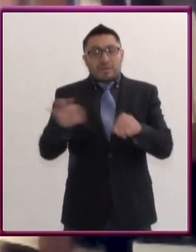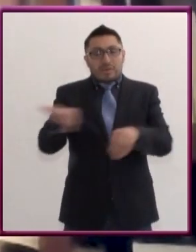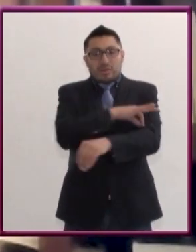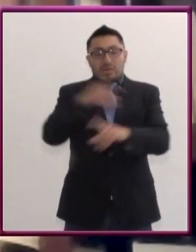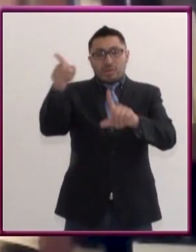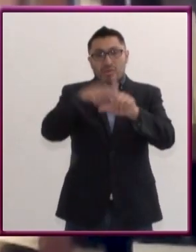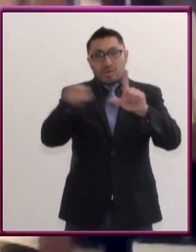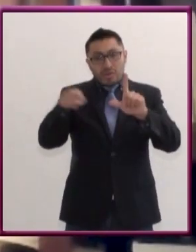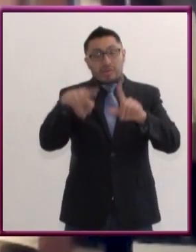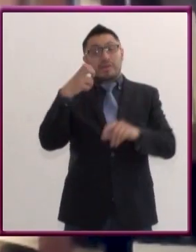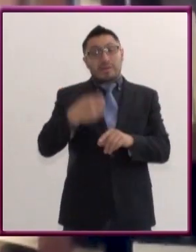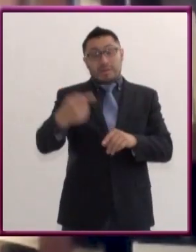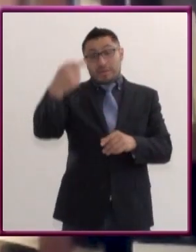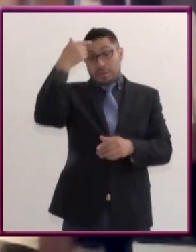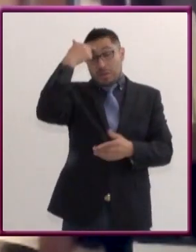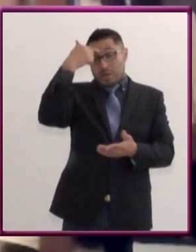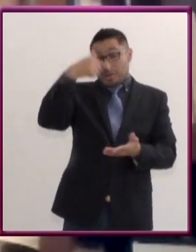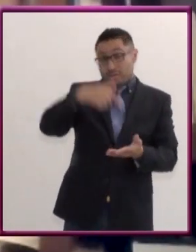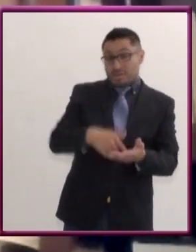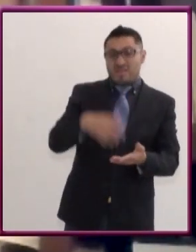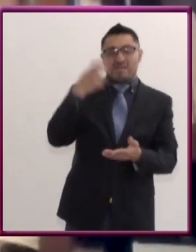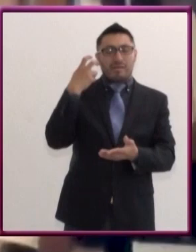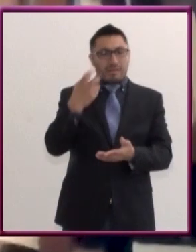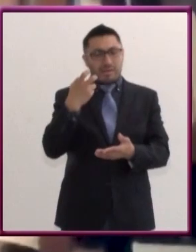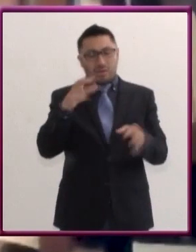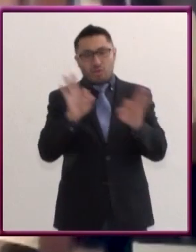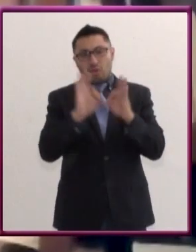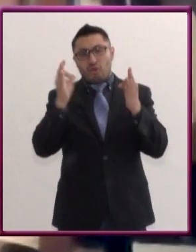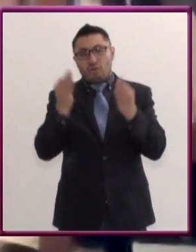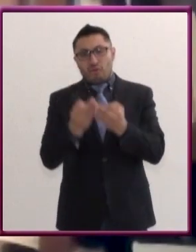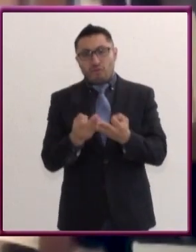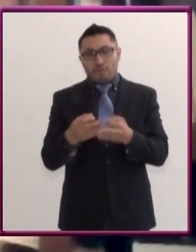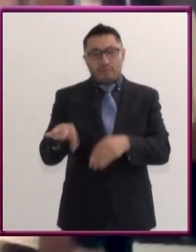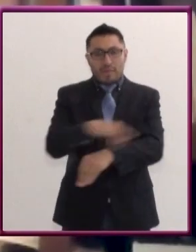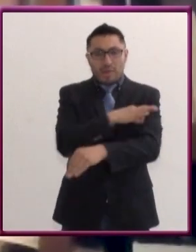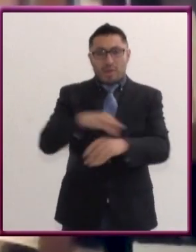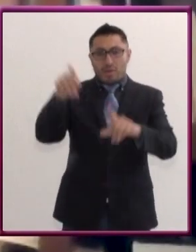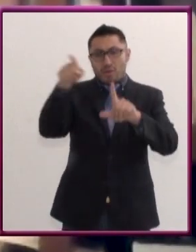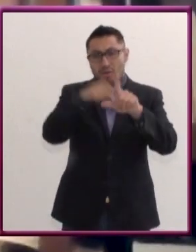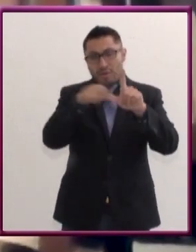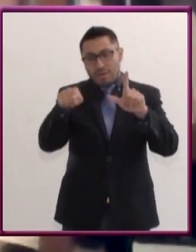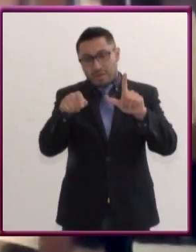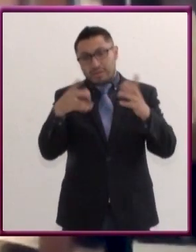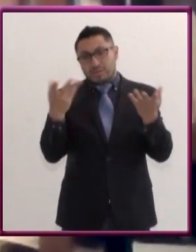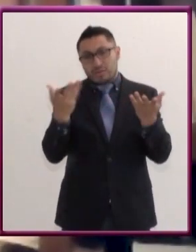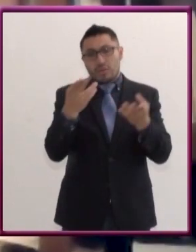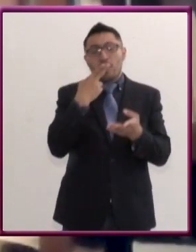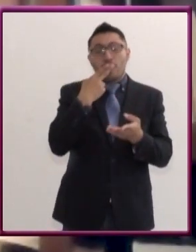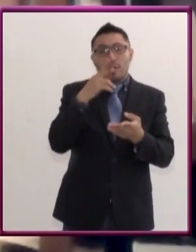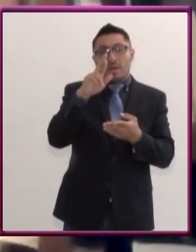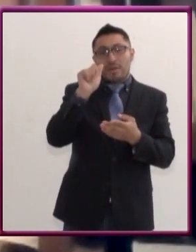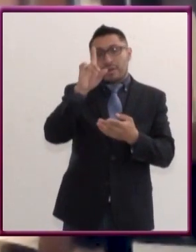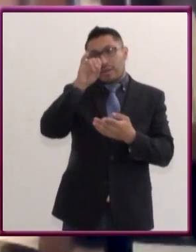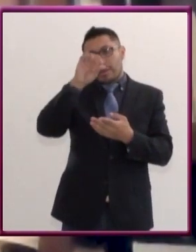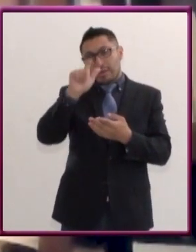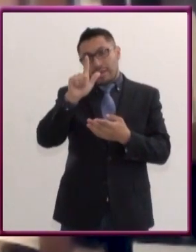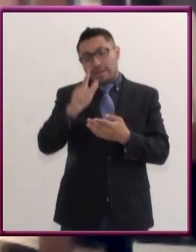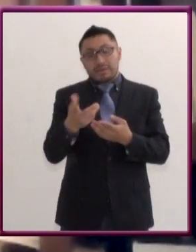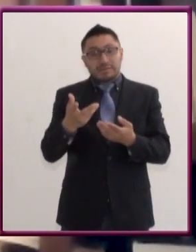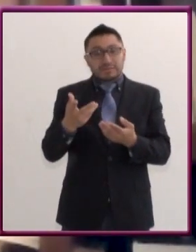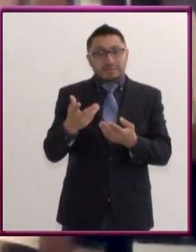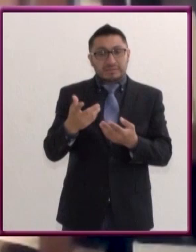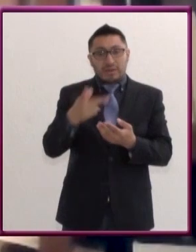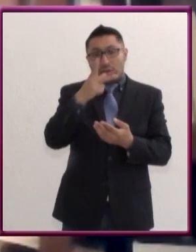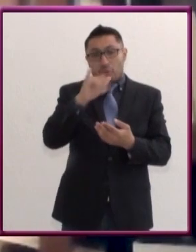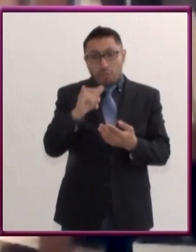ángulos. Pienso que precisamente la forma de medir ángulos usando el radián, que va